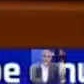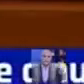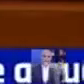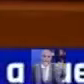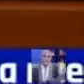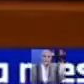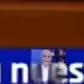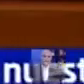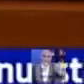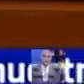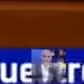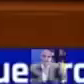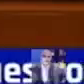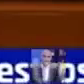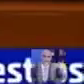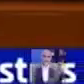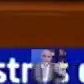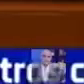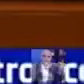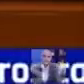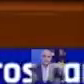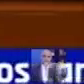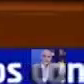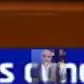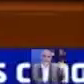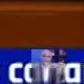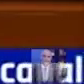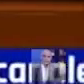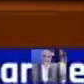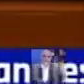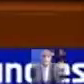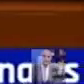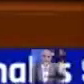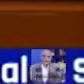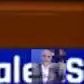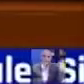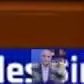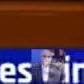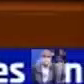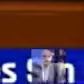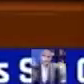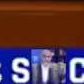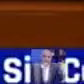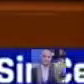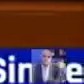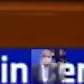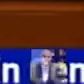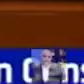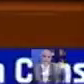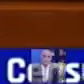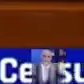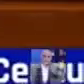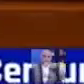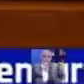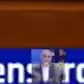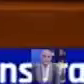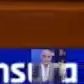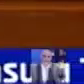constituido un interés legítimo de nosotros porque nosotros hacemos la ley, y ahí está constituido un agravio porque nosotros somos los